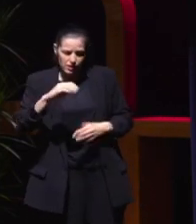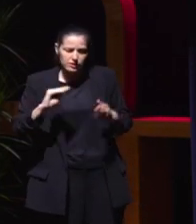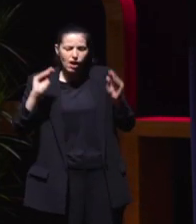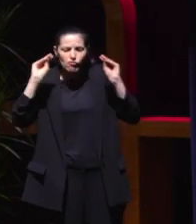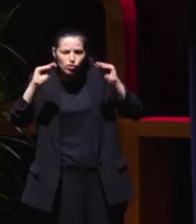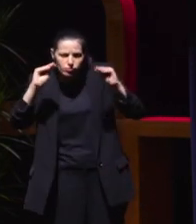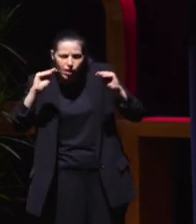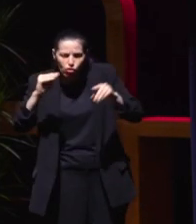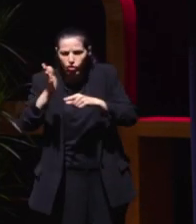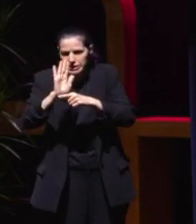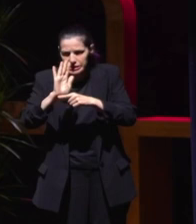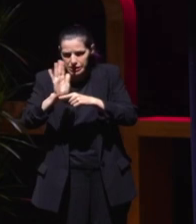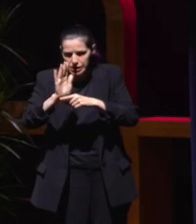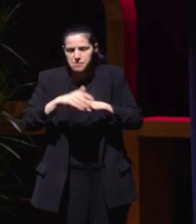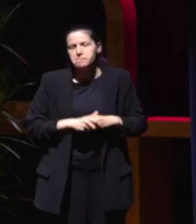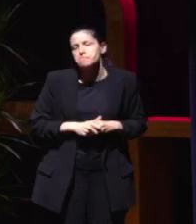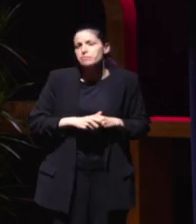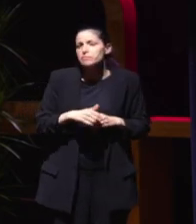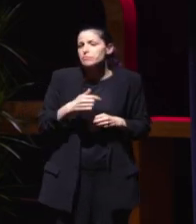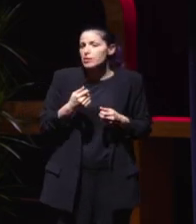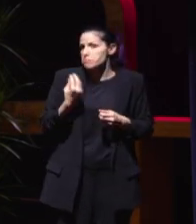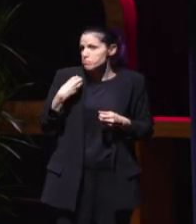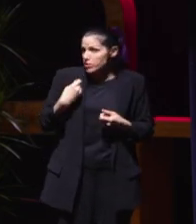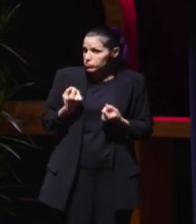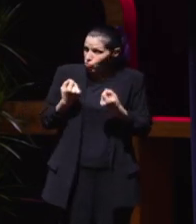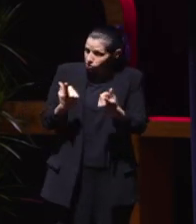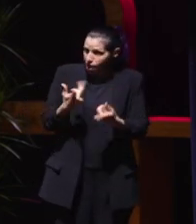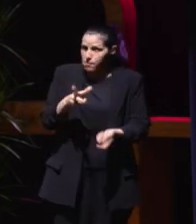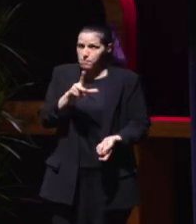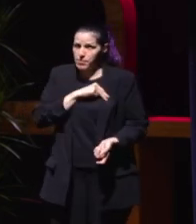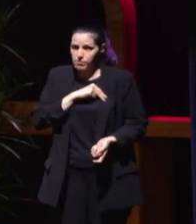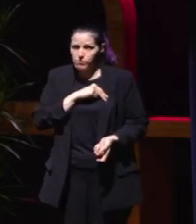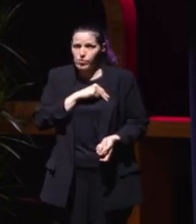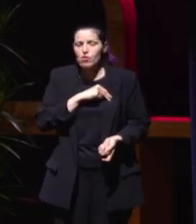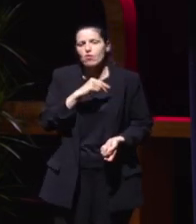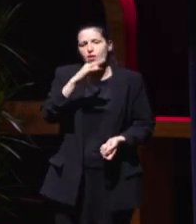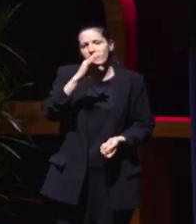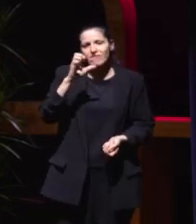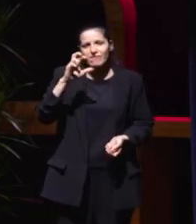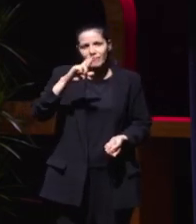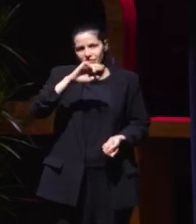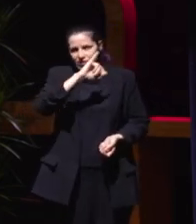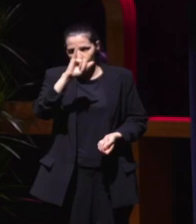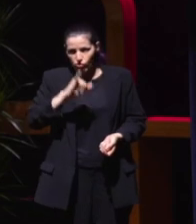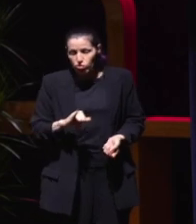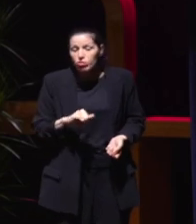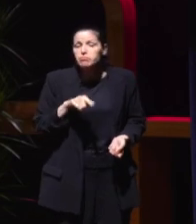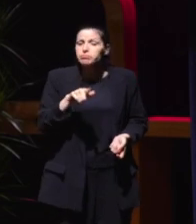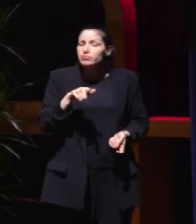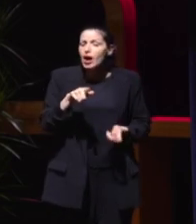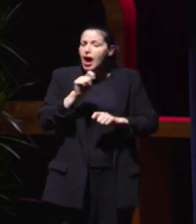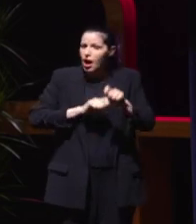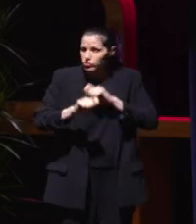es la asociación que da los premios feroz y entonces también para daros un poco de información es una asociación